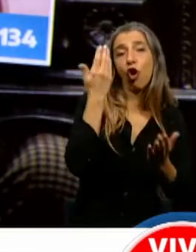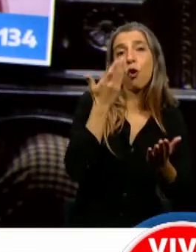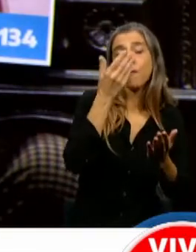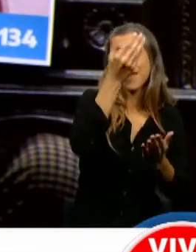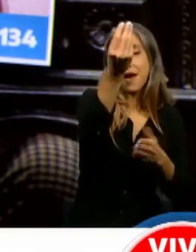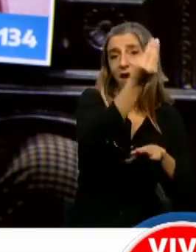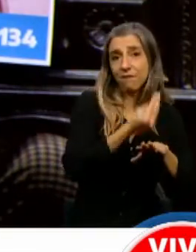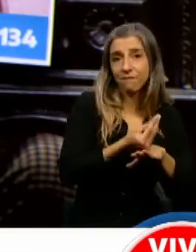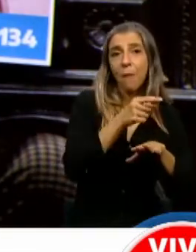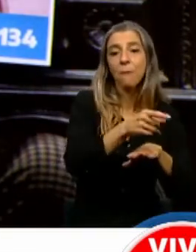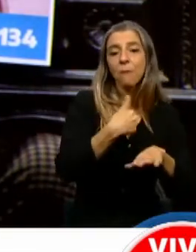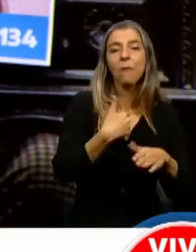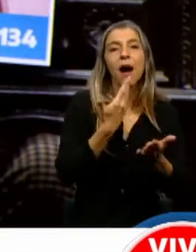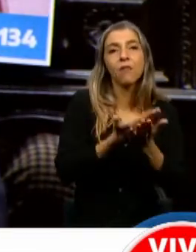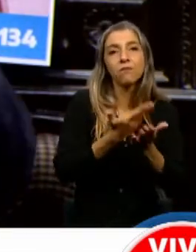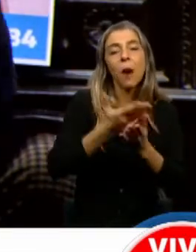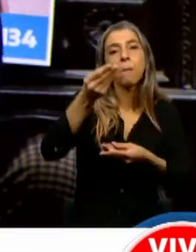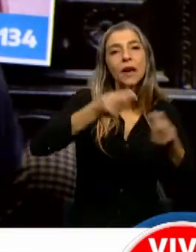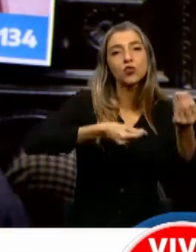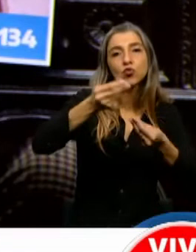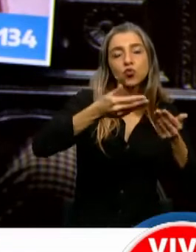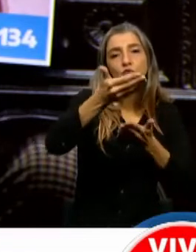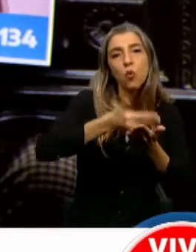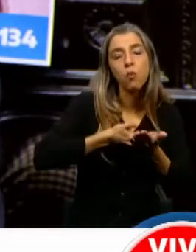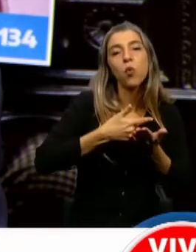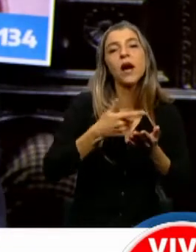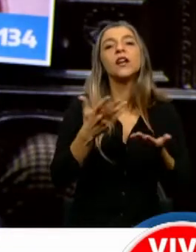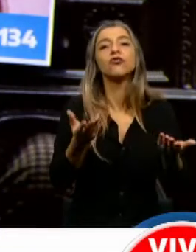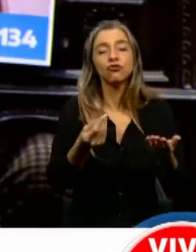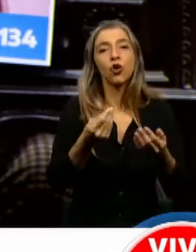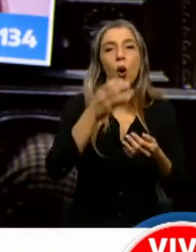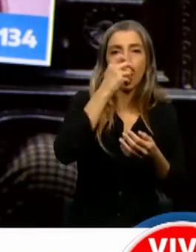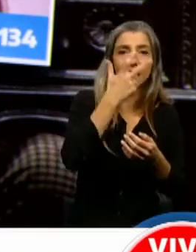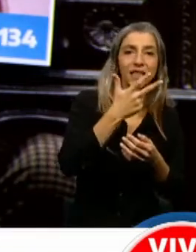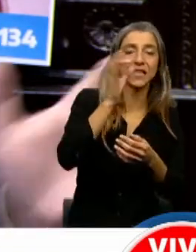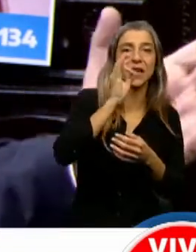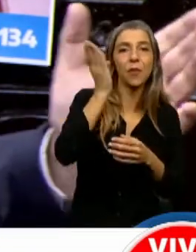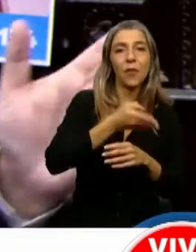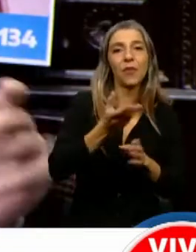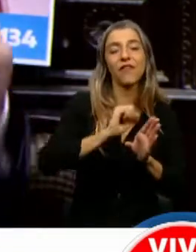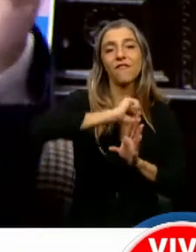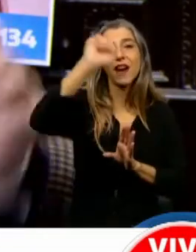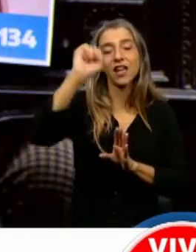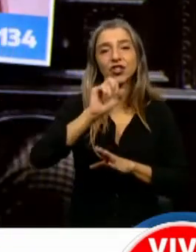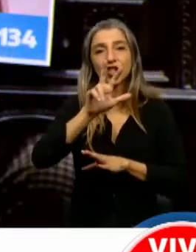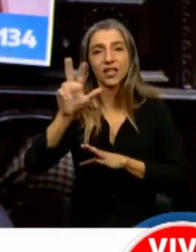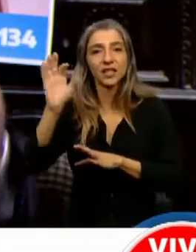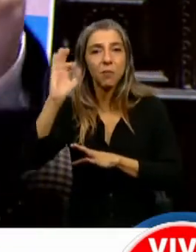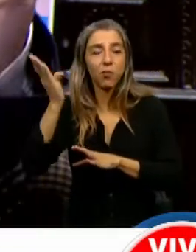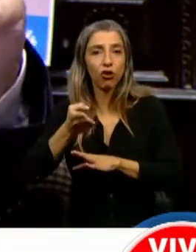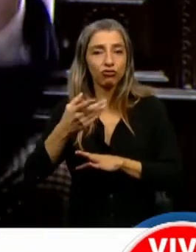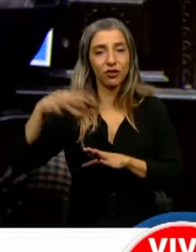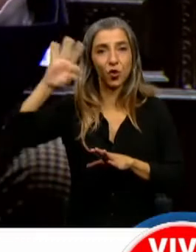presupuesto, 29% de inflación, 33% de aumentos salariales. Y claro, miramos mes a mes,